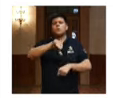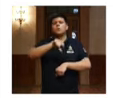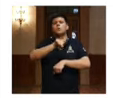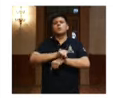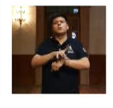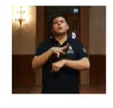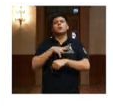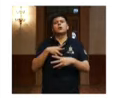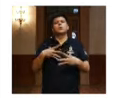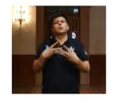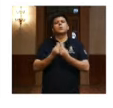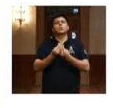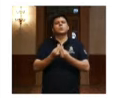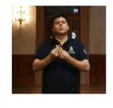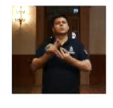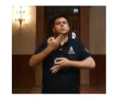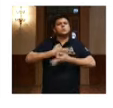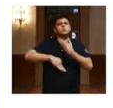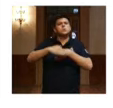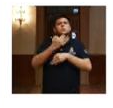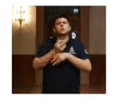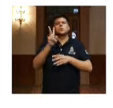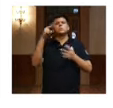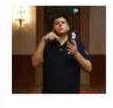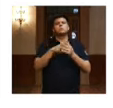hoy tenemos un total de